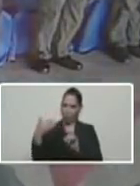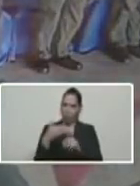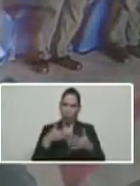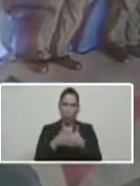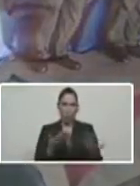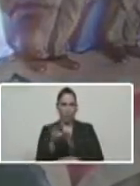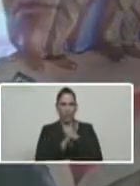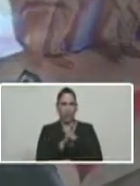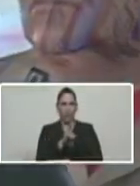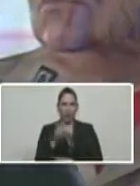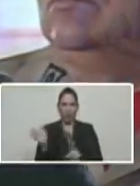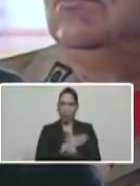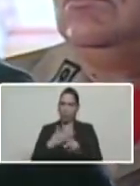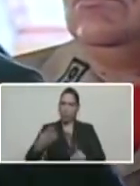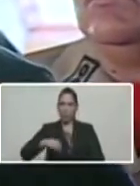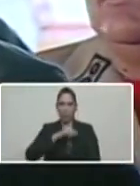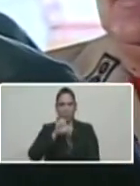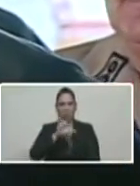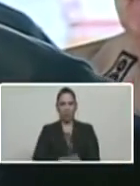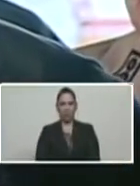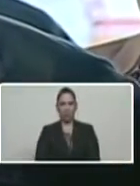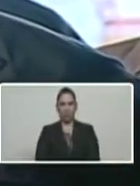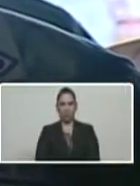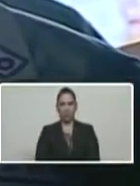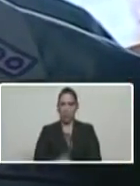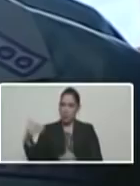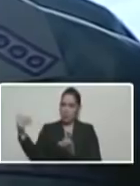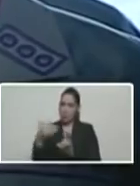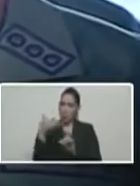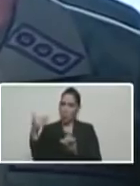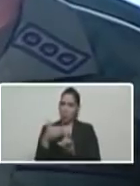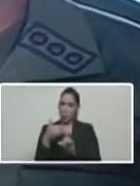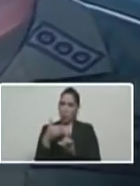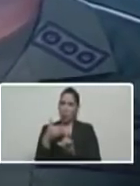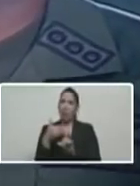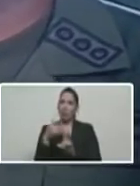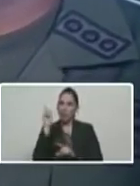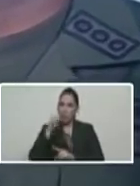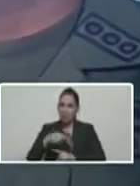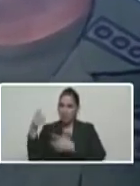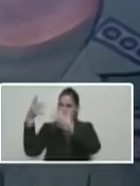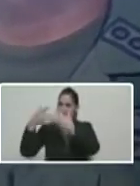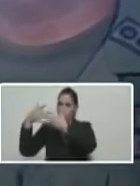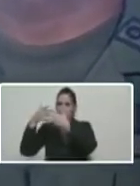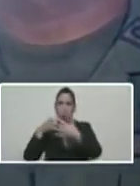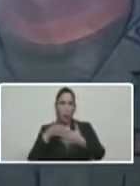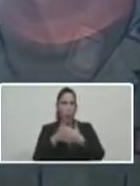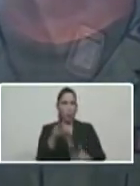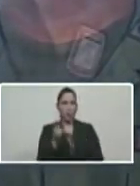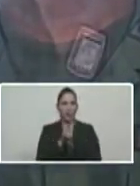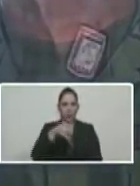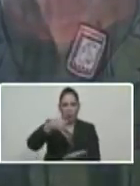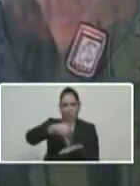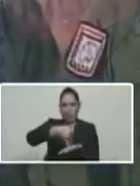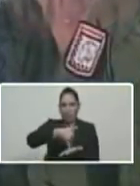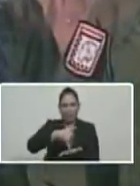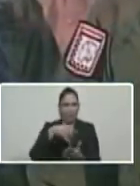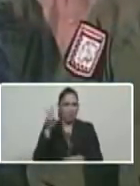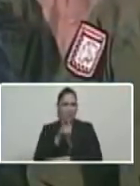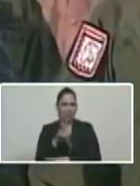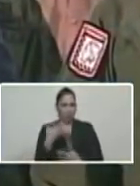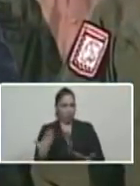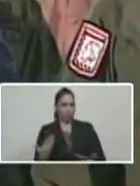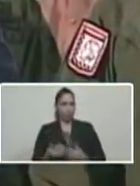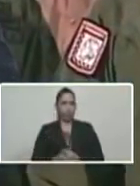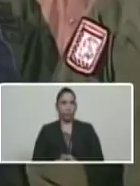para dañar a nuestra patria. Conspiraciones permanentes vienen de Washington para debilitar a Venezuela.